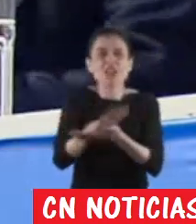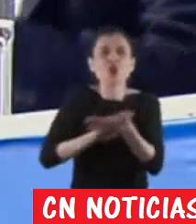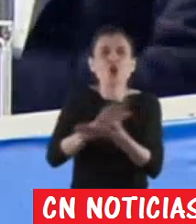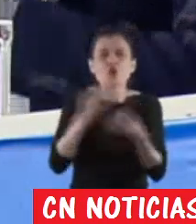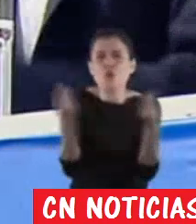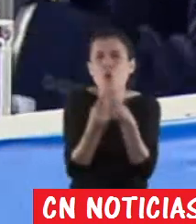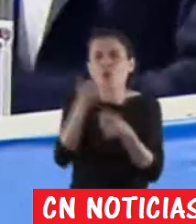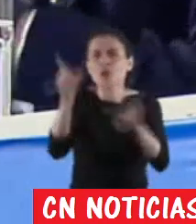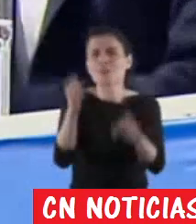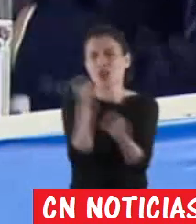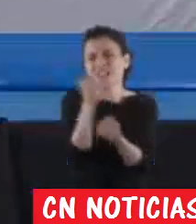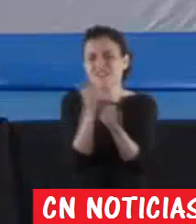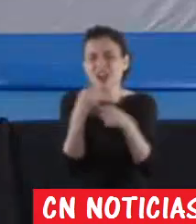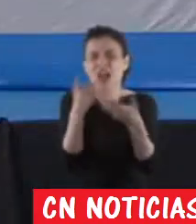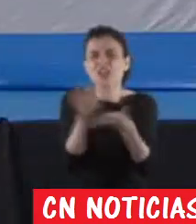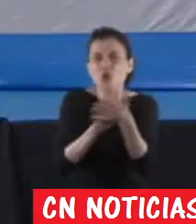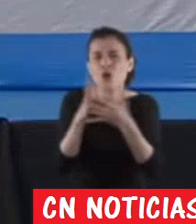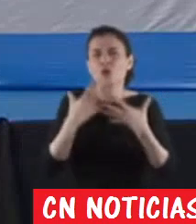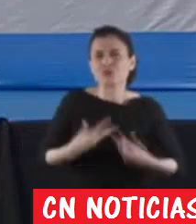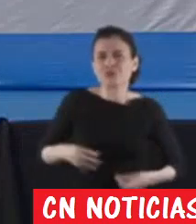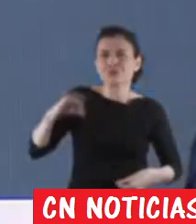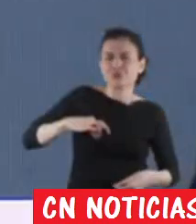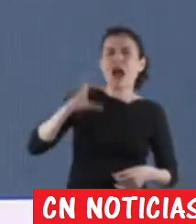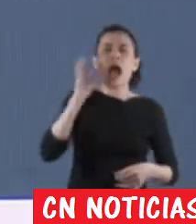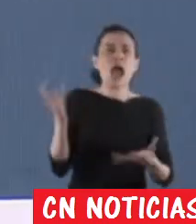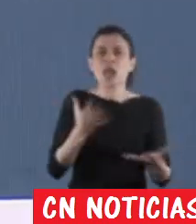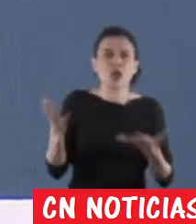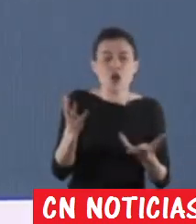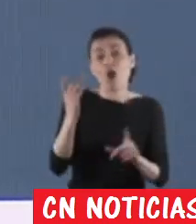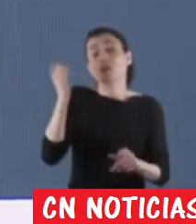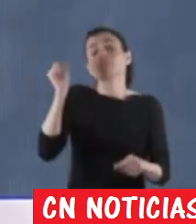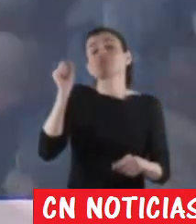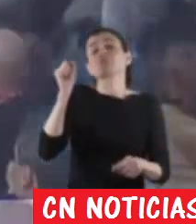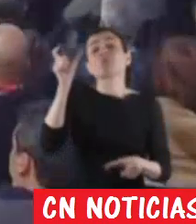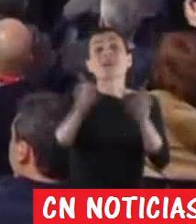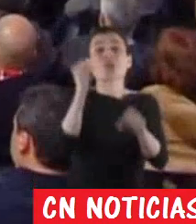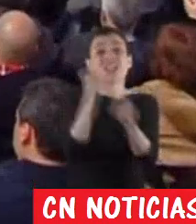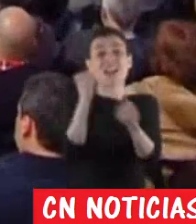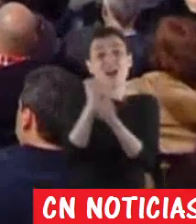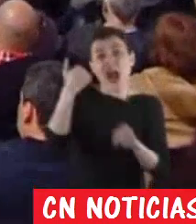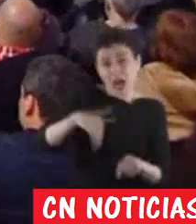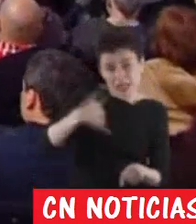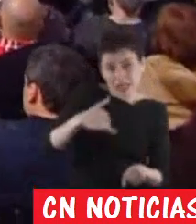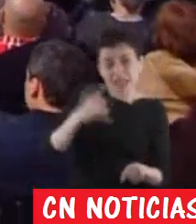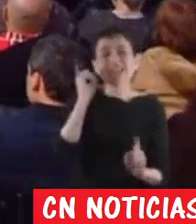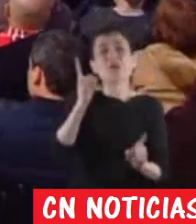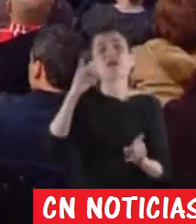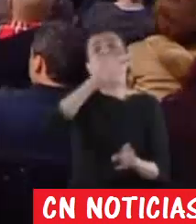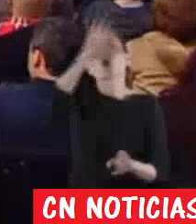a muchísimos trabajadores y trabajadoras de nuestro país y de nuestra provincia sobrevivir la